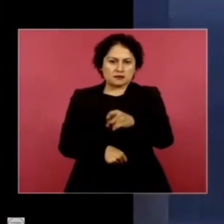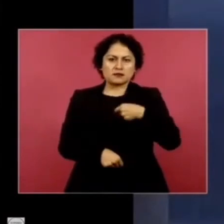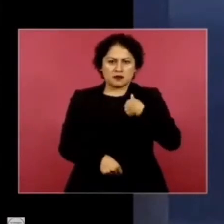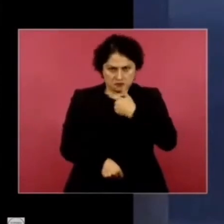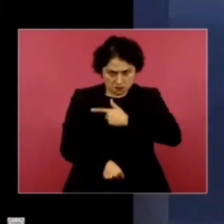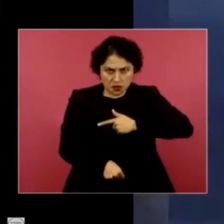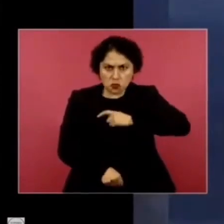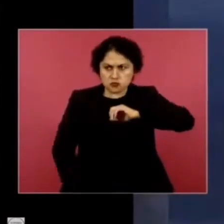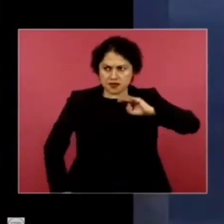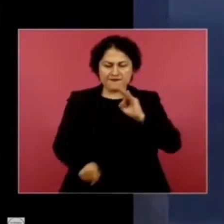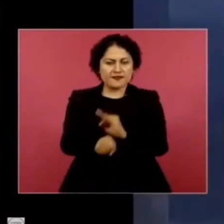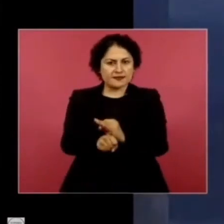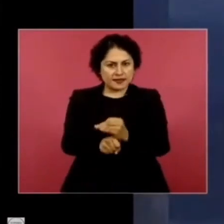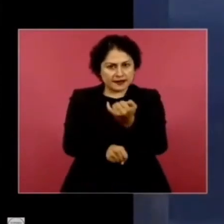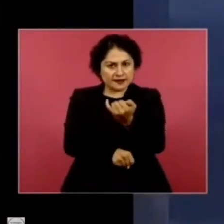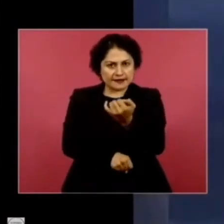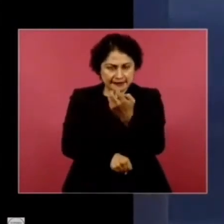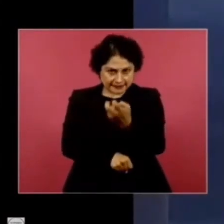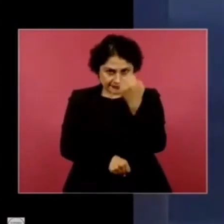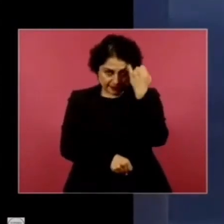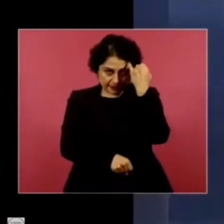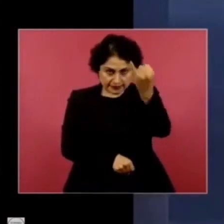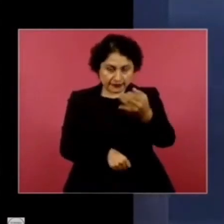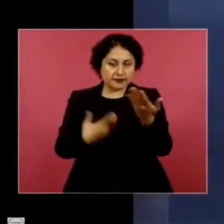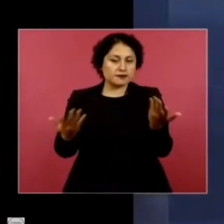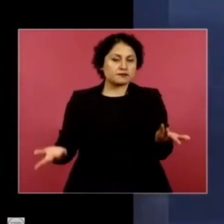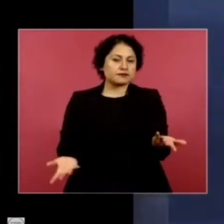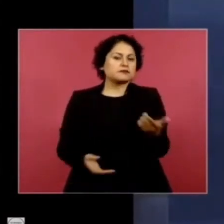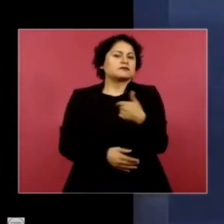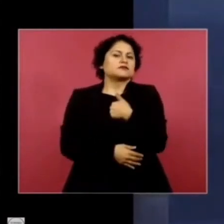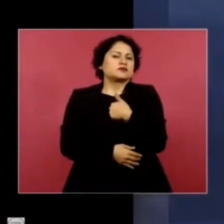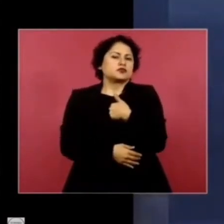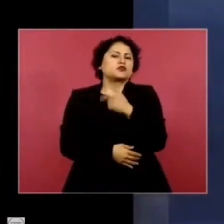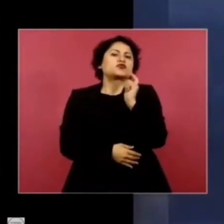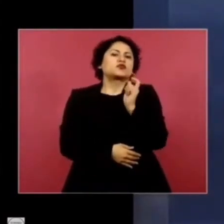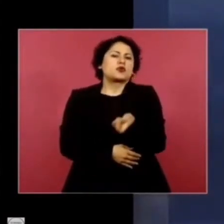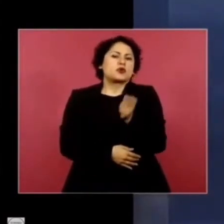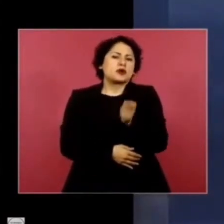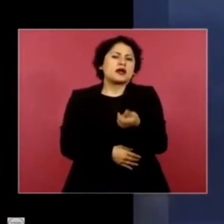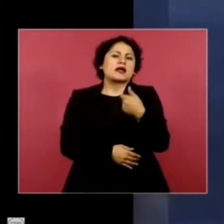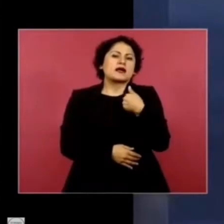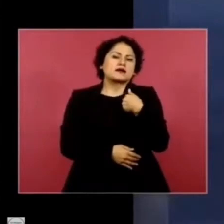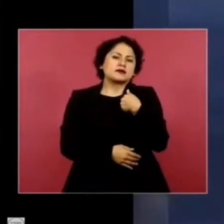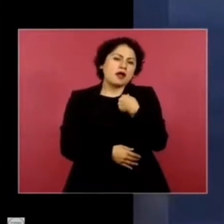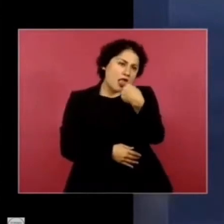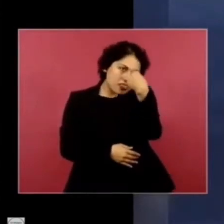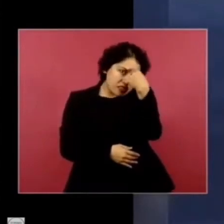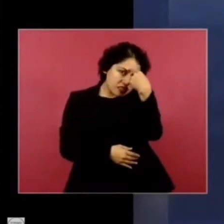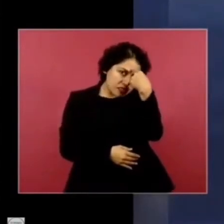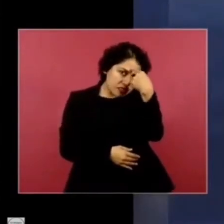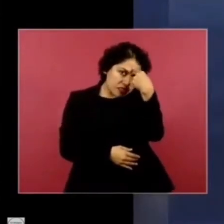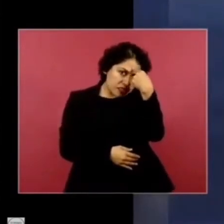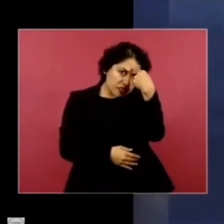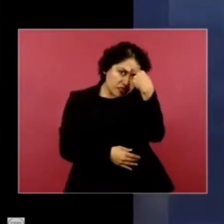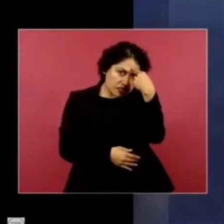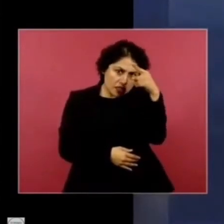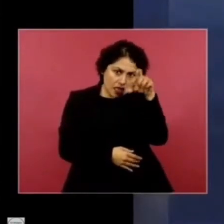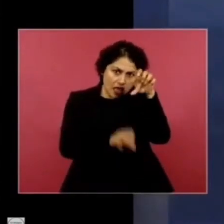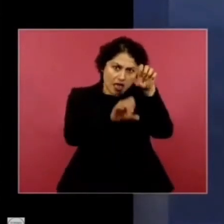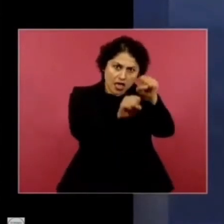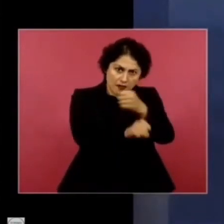de ser. Entonces, yo no tengo ninguna obsesión por la presidencia de la